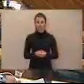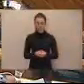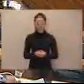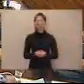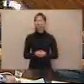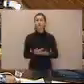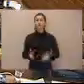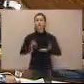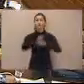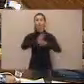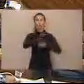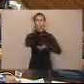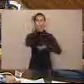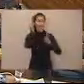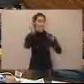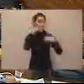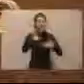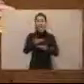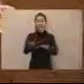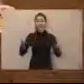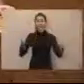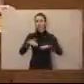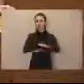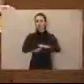Señora consejera, que no está, señores del Gobierno,